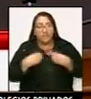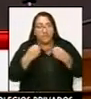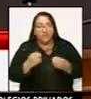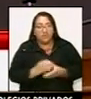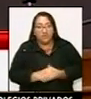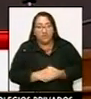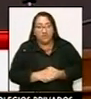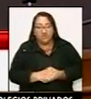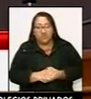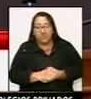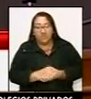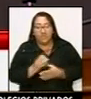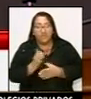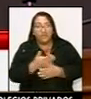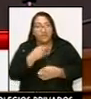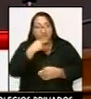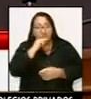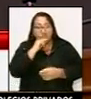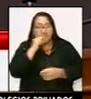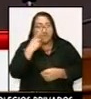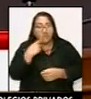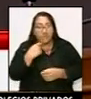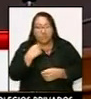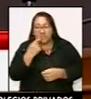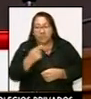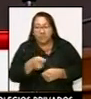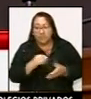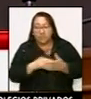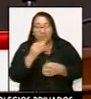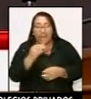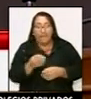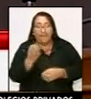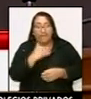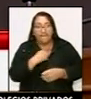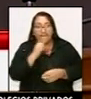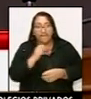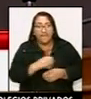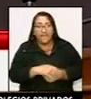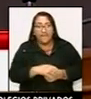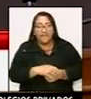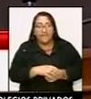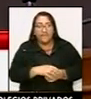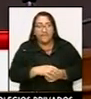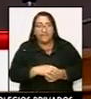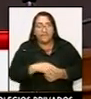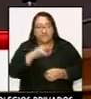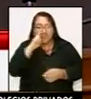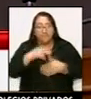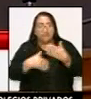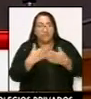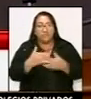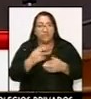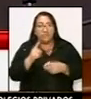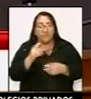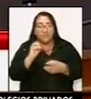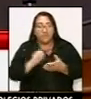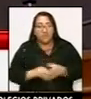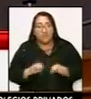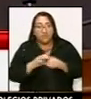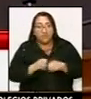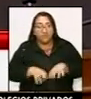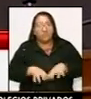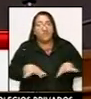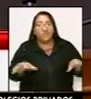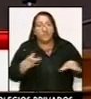oportunidades entre mujeres y varones. Ahí realmente vamos a decir que el Perú avanza y una